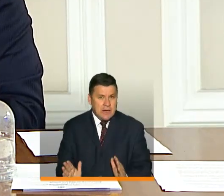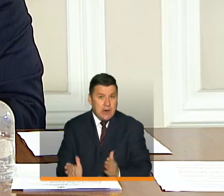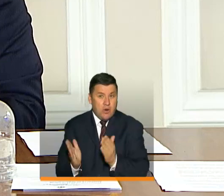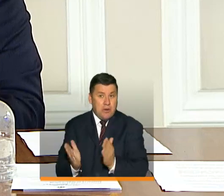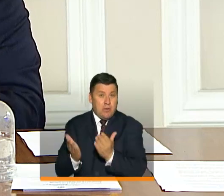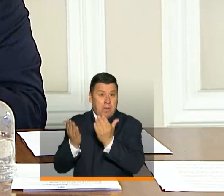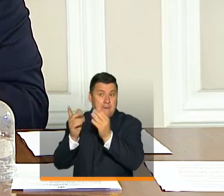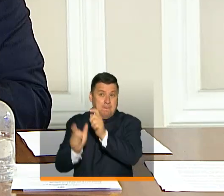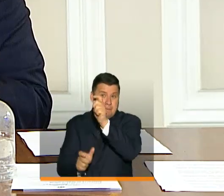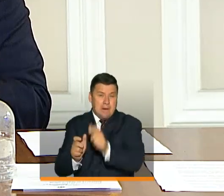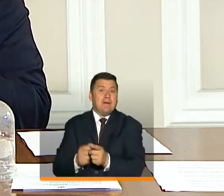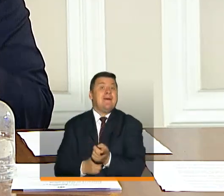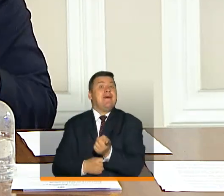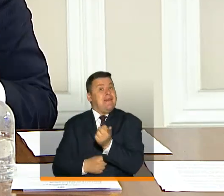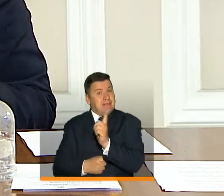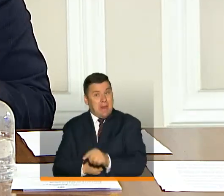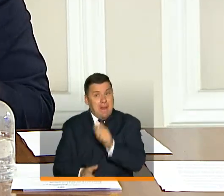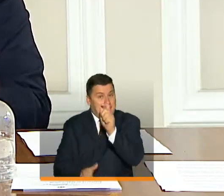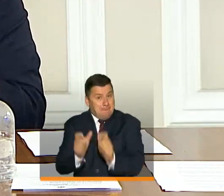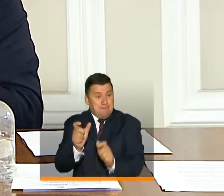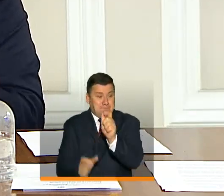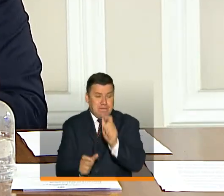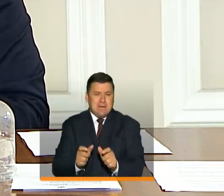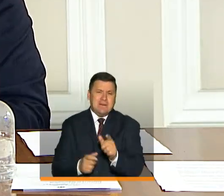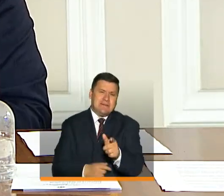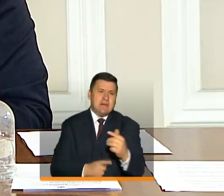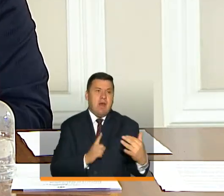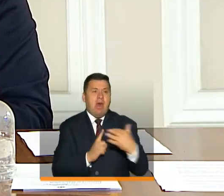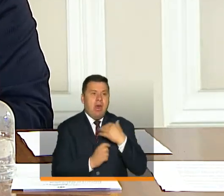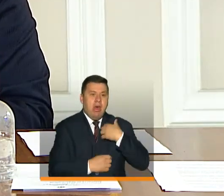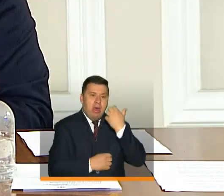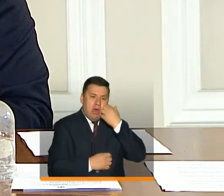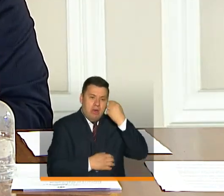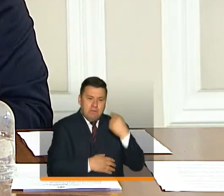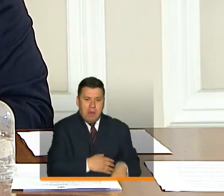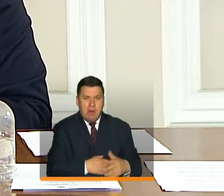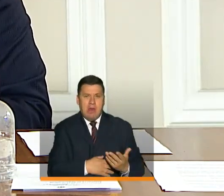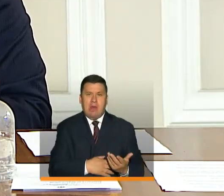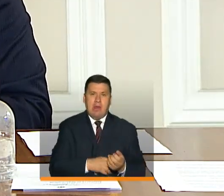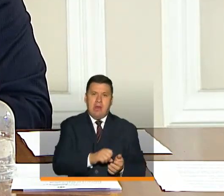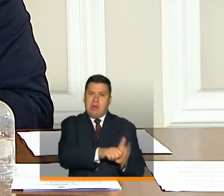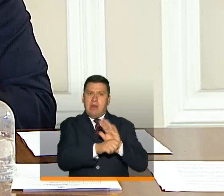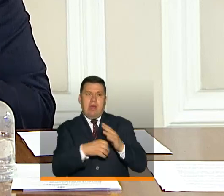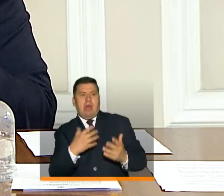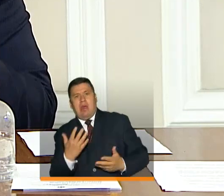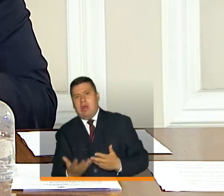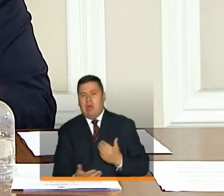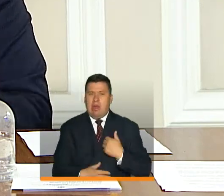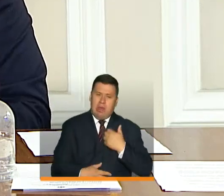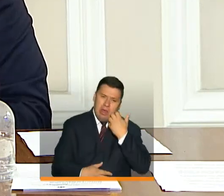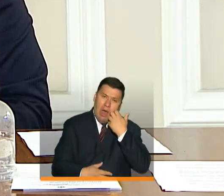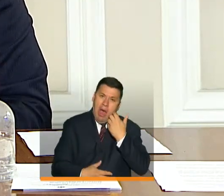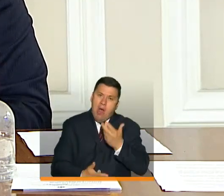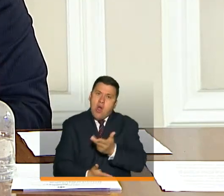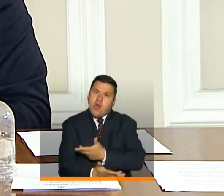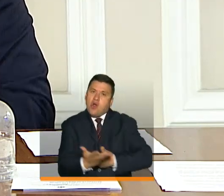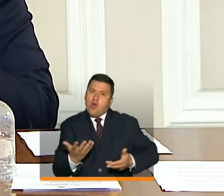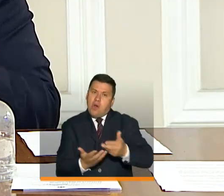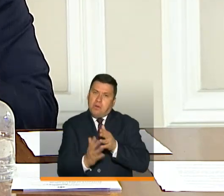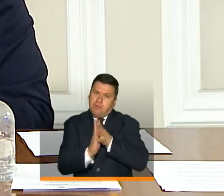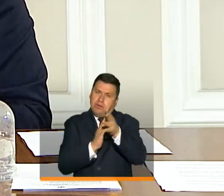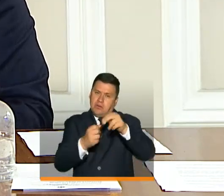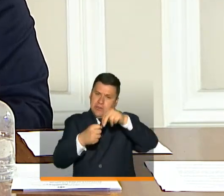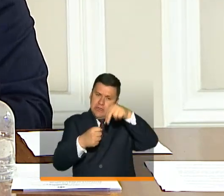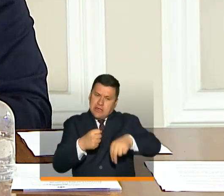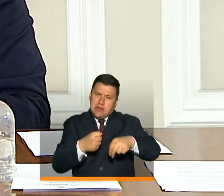recuperación está también en que las personas que han sido agredidas por este virus puedan compartirle a los ciudadanos de